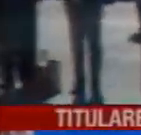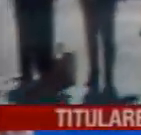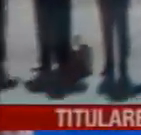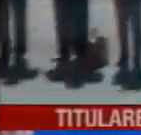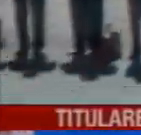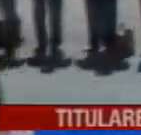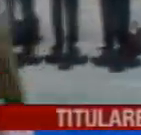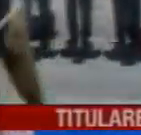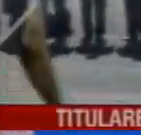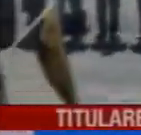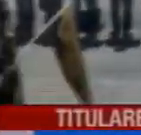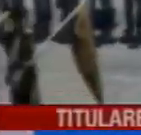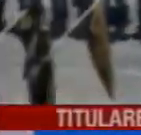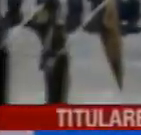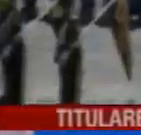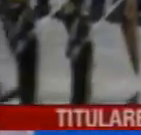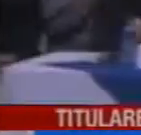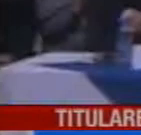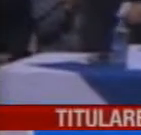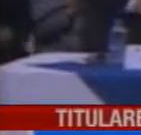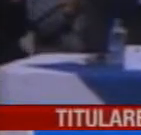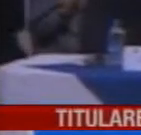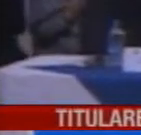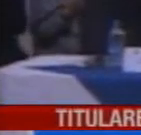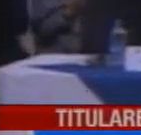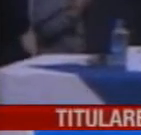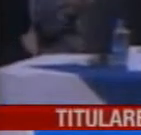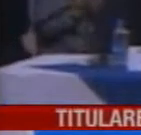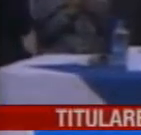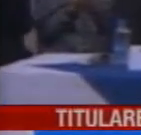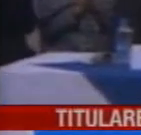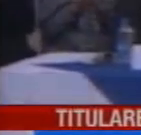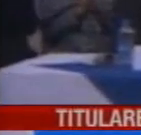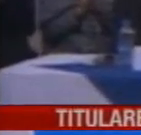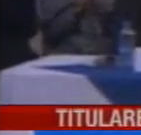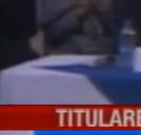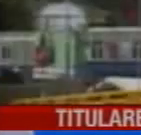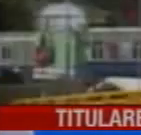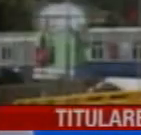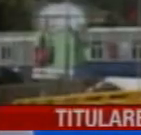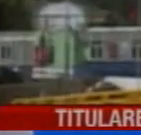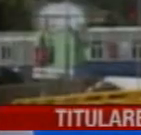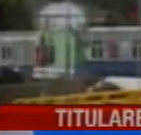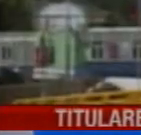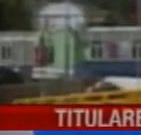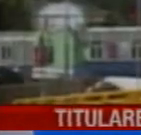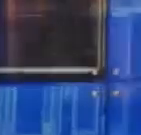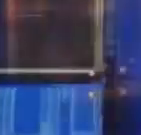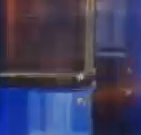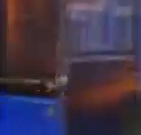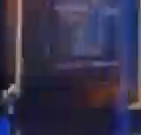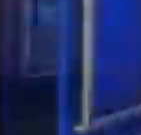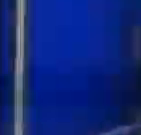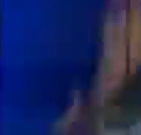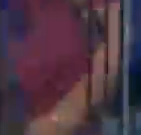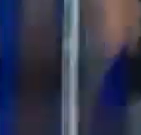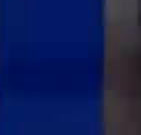presidentes de Colombia y Ecuador inauguran el puente de Rumichaca y encabezan el segundo gabinete binacional en Ipiales.